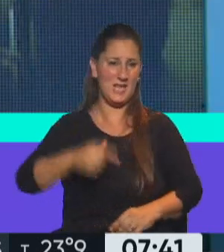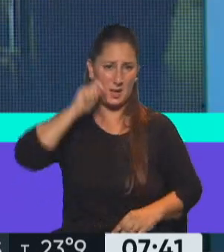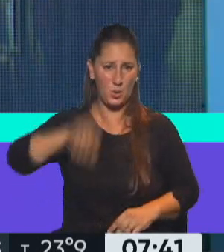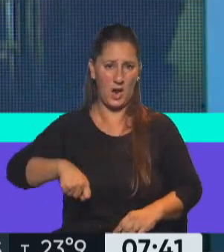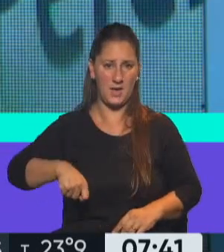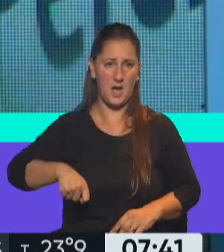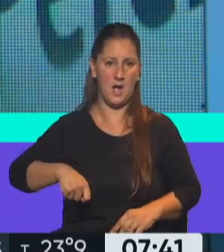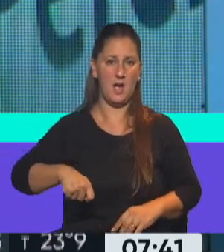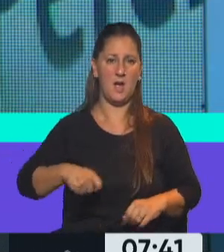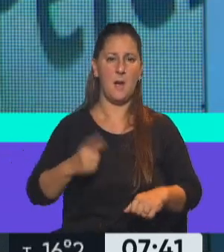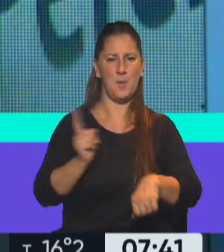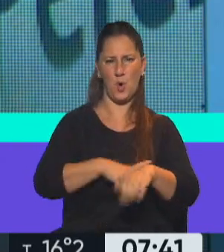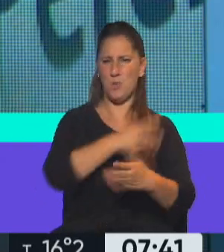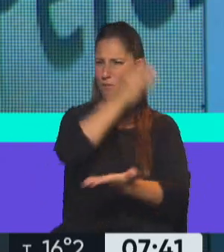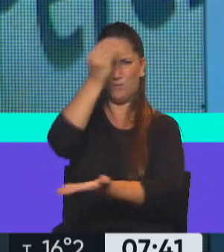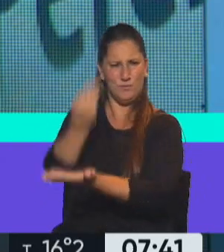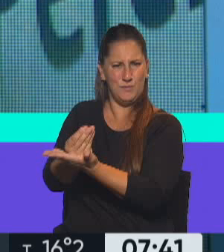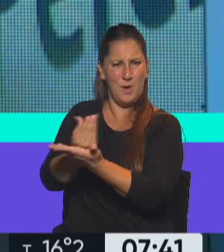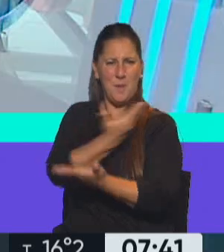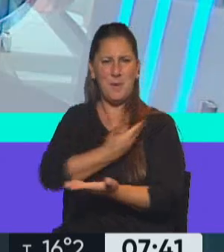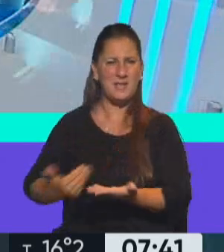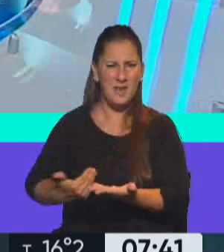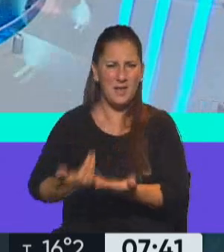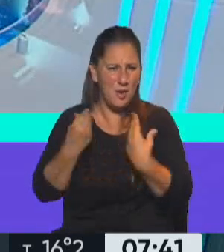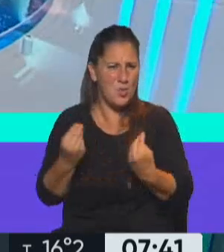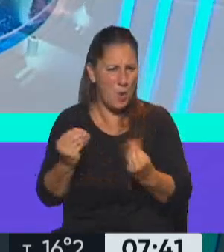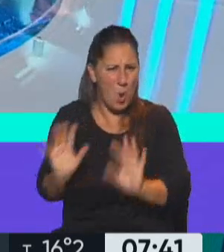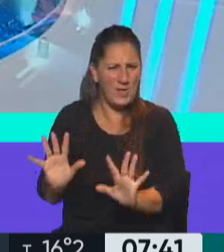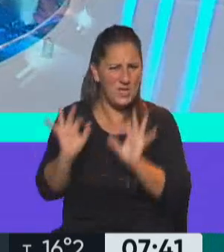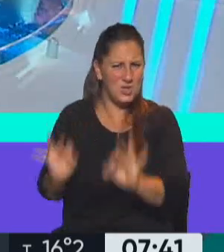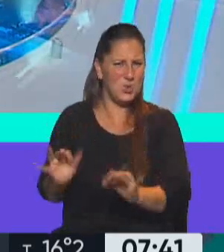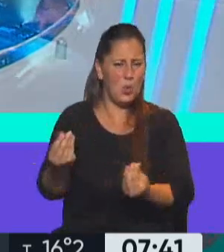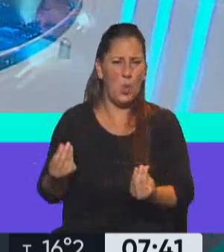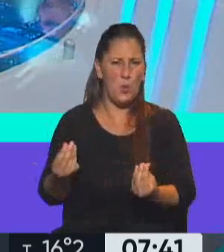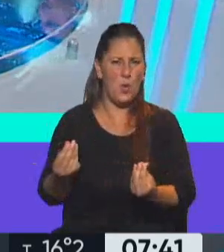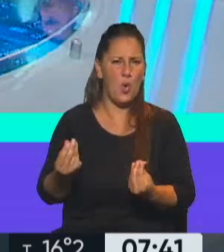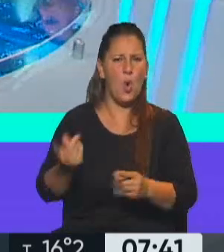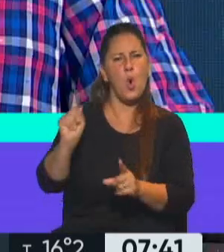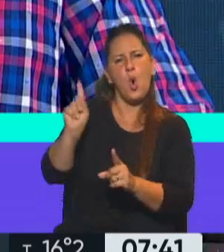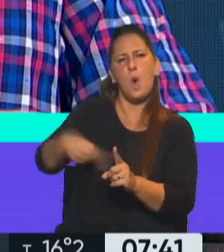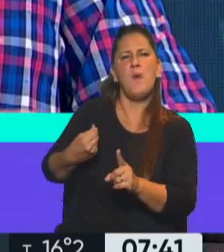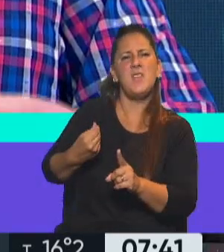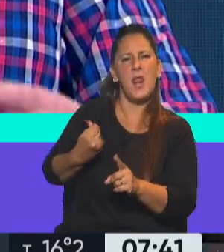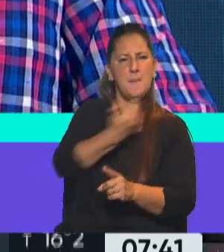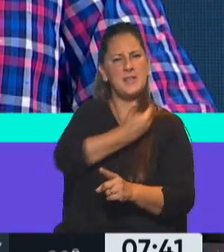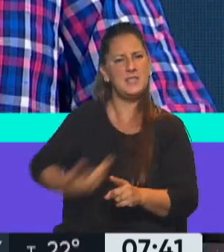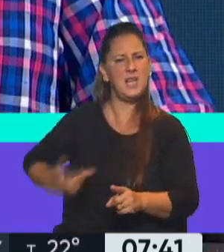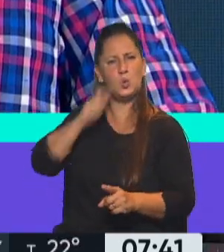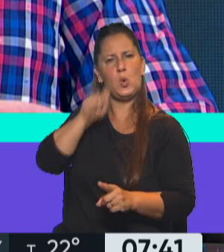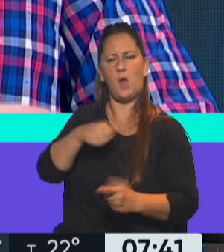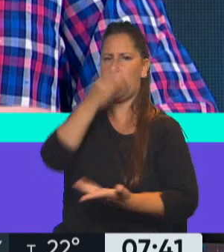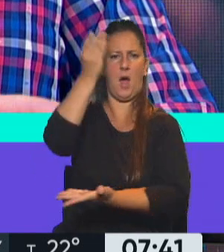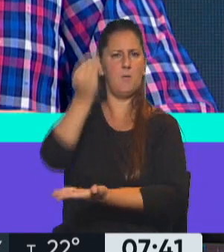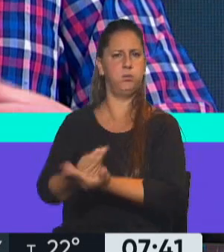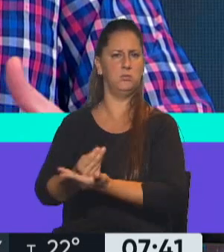outsider cae en la presidencia de un país por accidente. Sí, entonces tenemos que ver de dónde sale Zelensky, cómo llega al poder